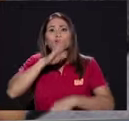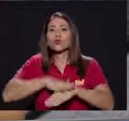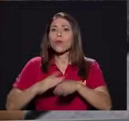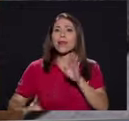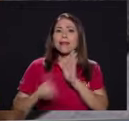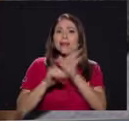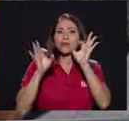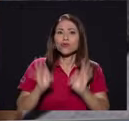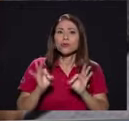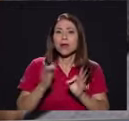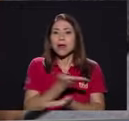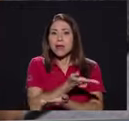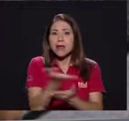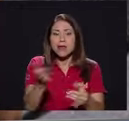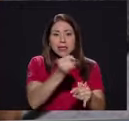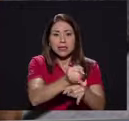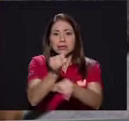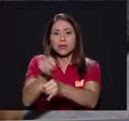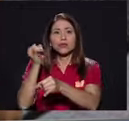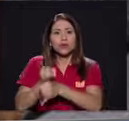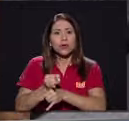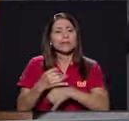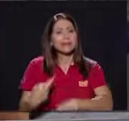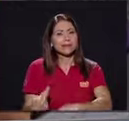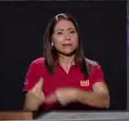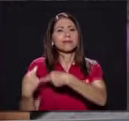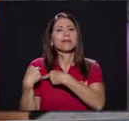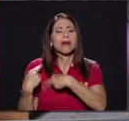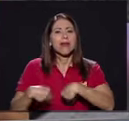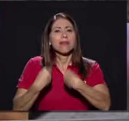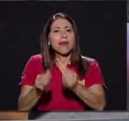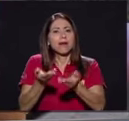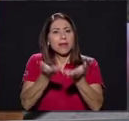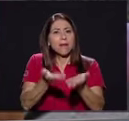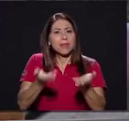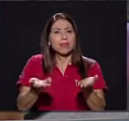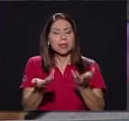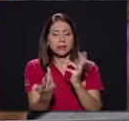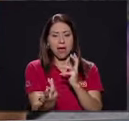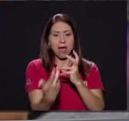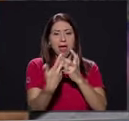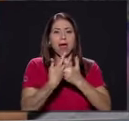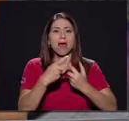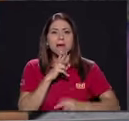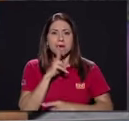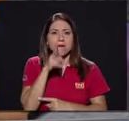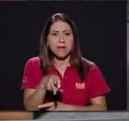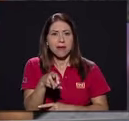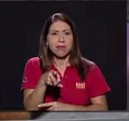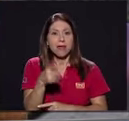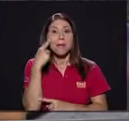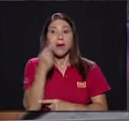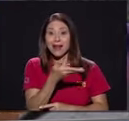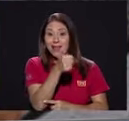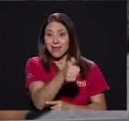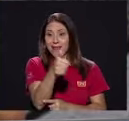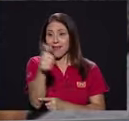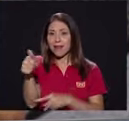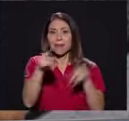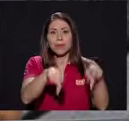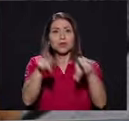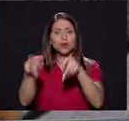Estado de Derecho, tienen la responsabilidad sus instituciones de generar las herramientas necesarias y adaptadas a la realidad que permitan